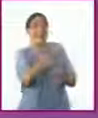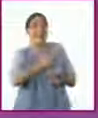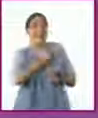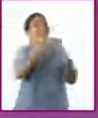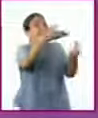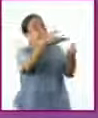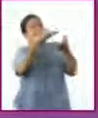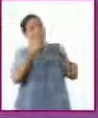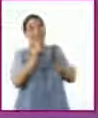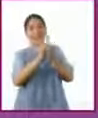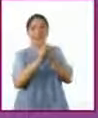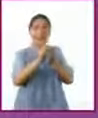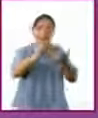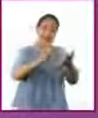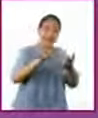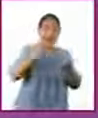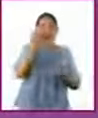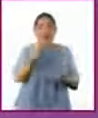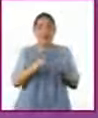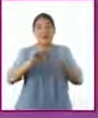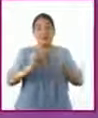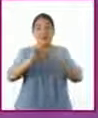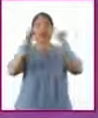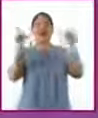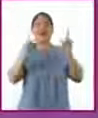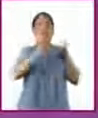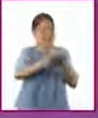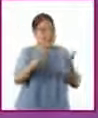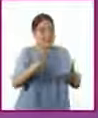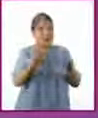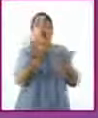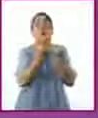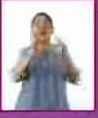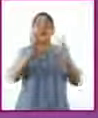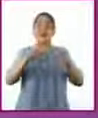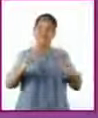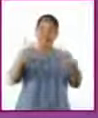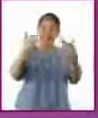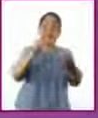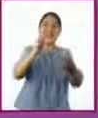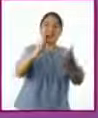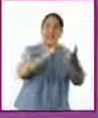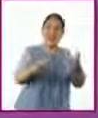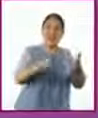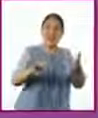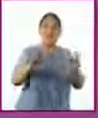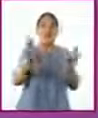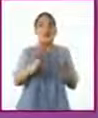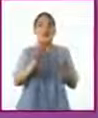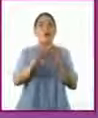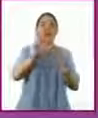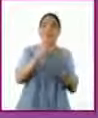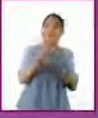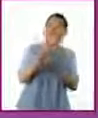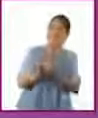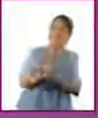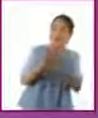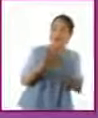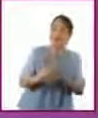cuando despiertan y se regalan naturalmente. Son, de cierta manera, entes a la espera de un